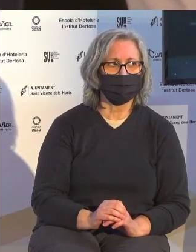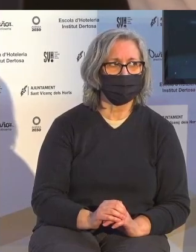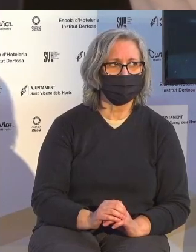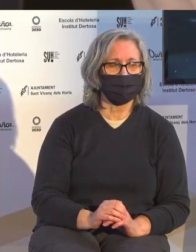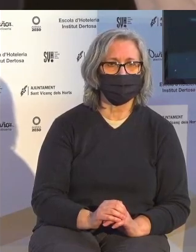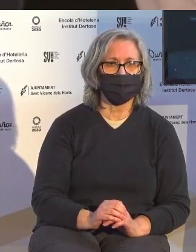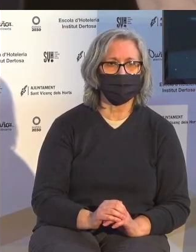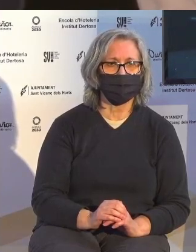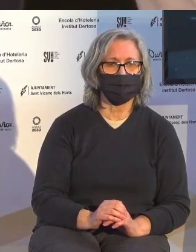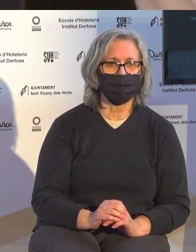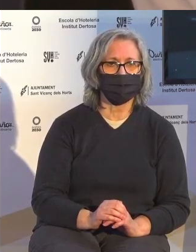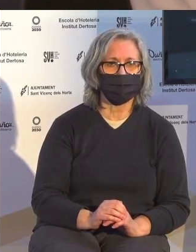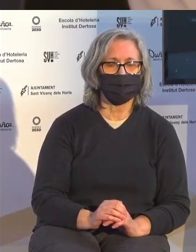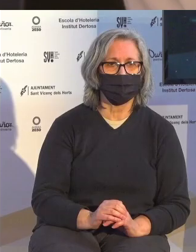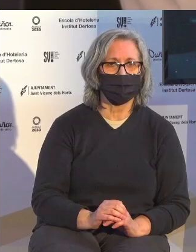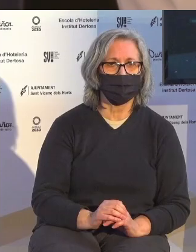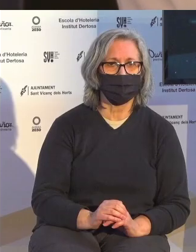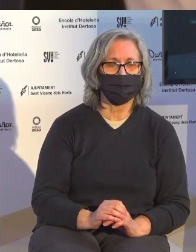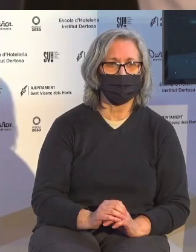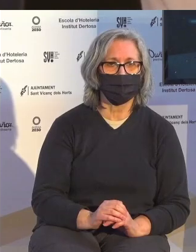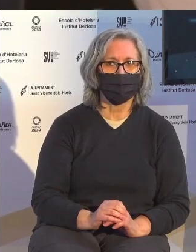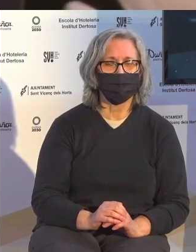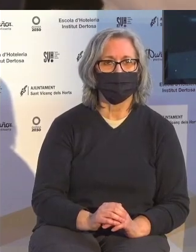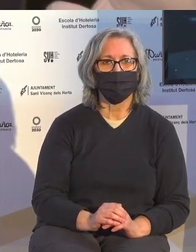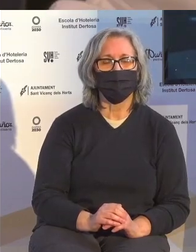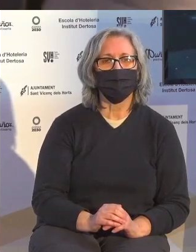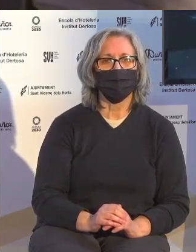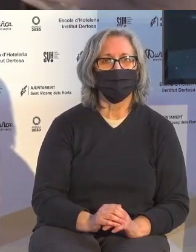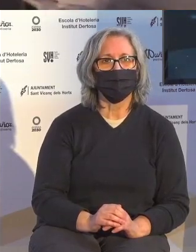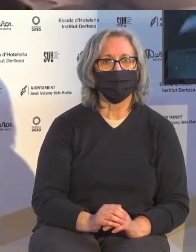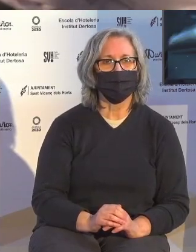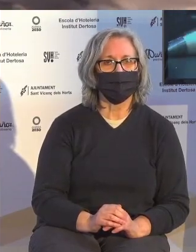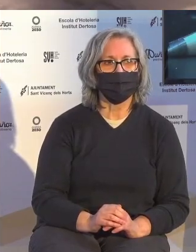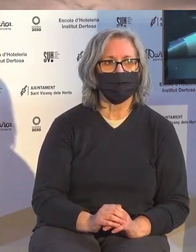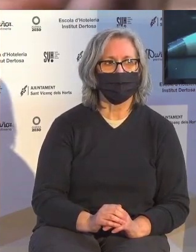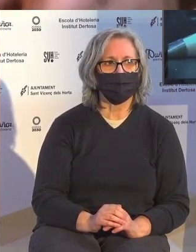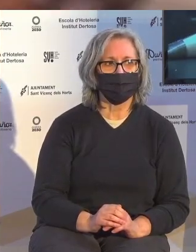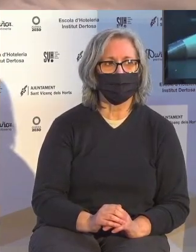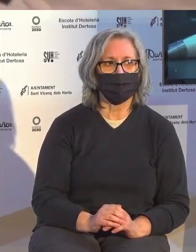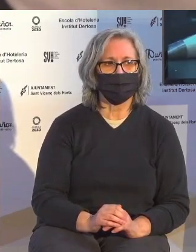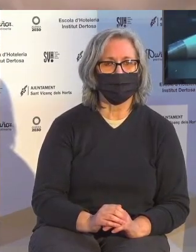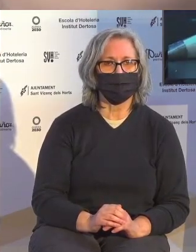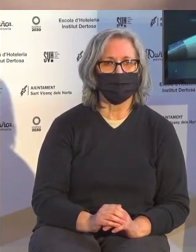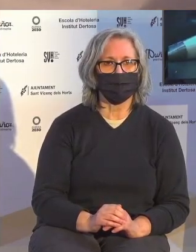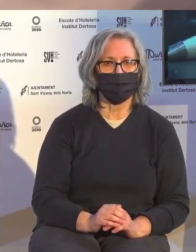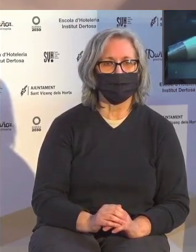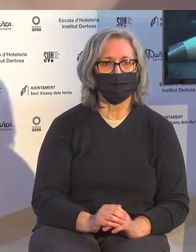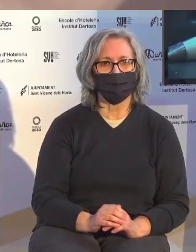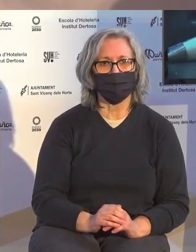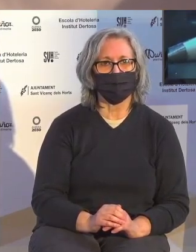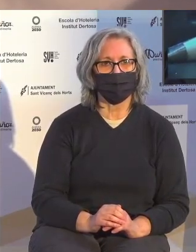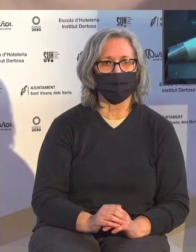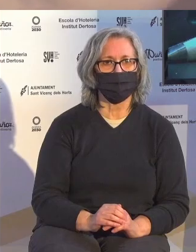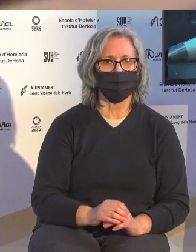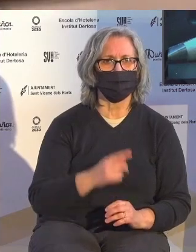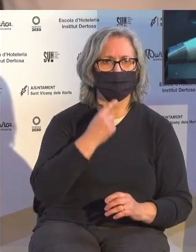a mi parecer se ve así tengo hecho muchos años eso y la gente dice gustado mucho